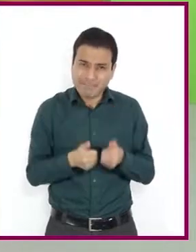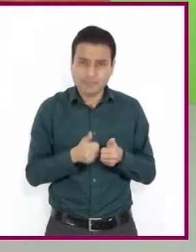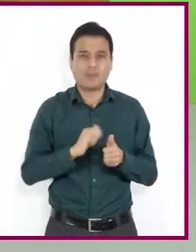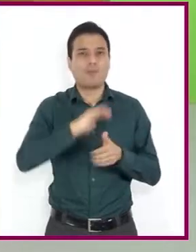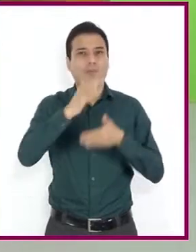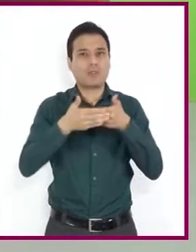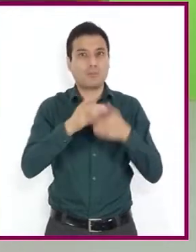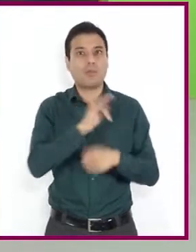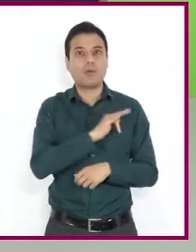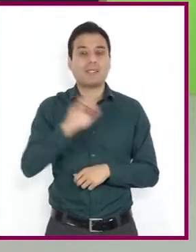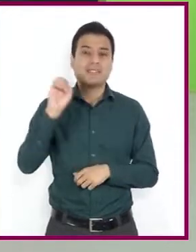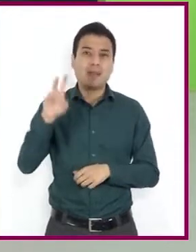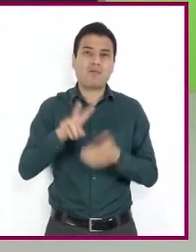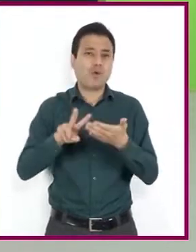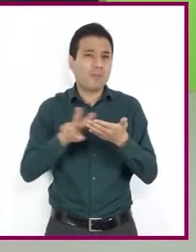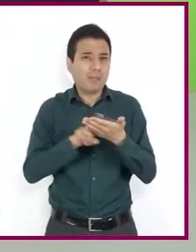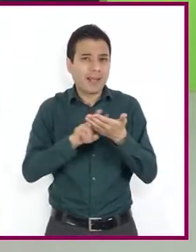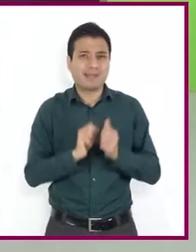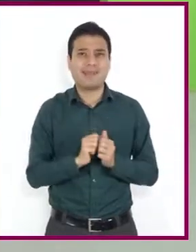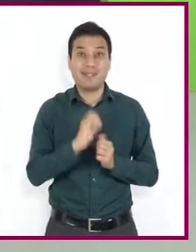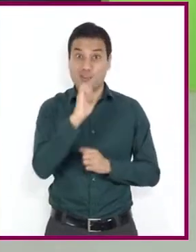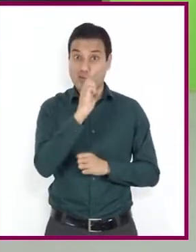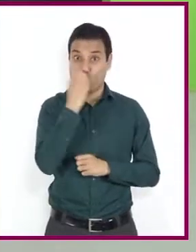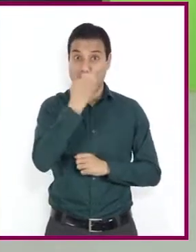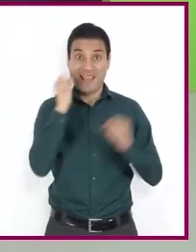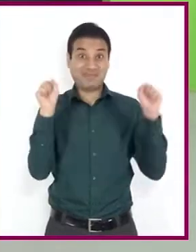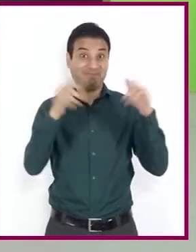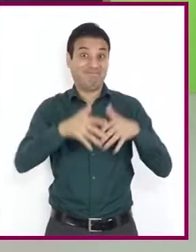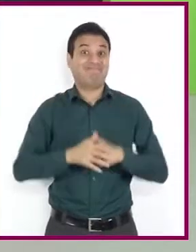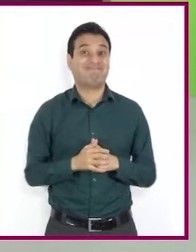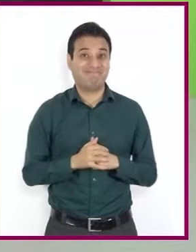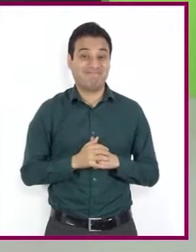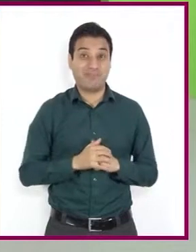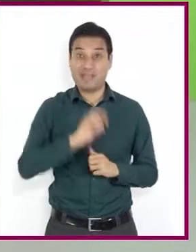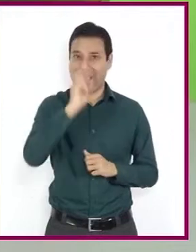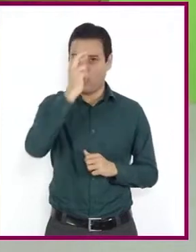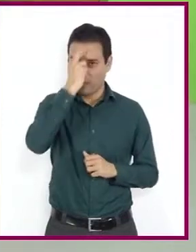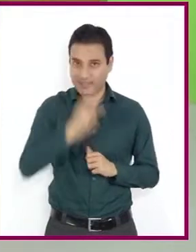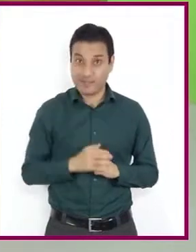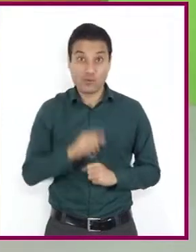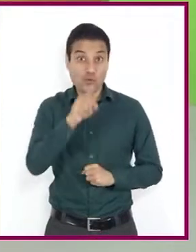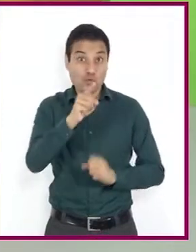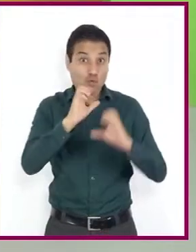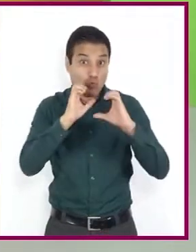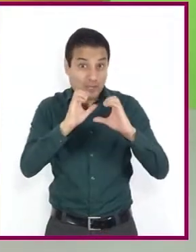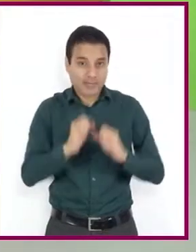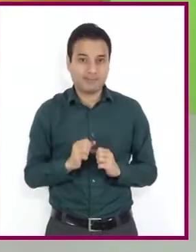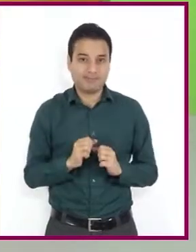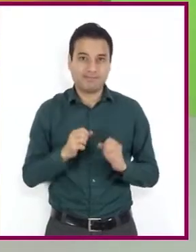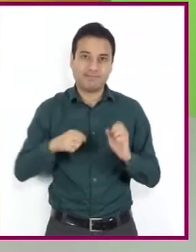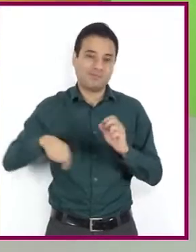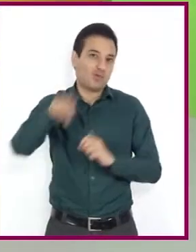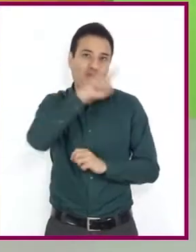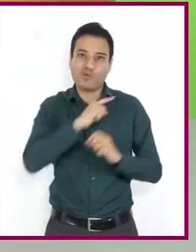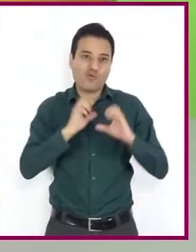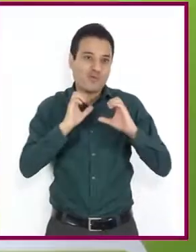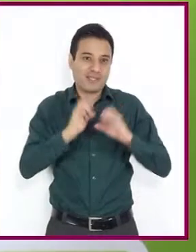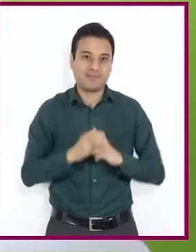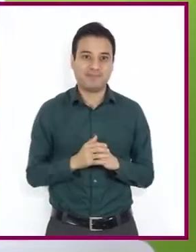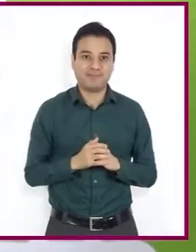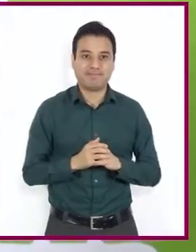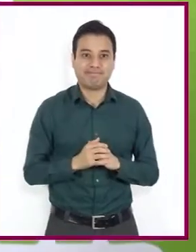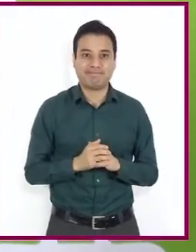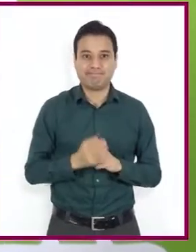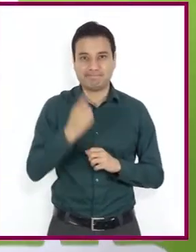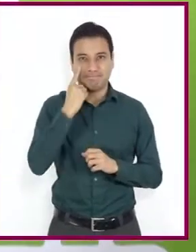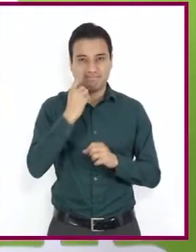lleguemos al semáforo verde y regresemos a nuestras escuelas. Recuerden que, si te cuidas tú, nos cuidamos todos. Para